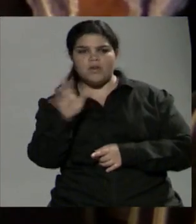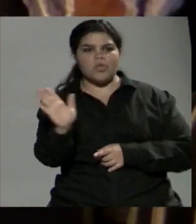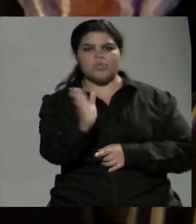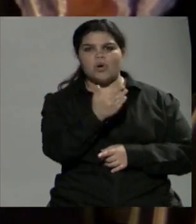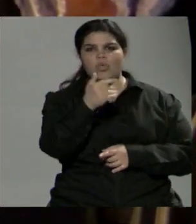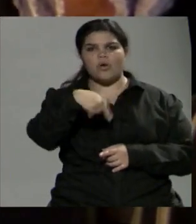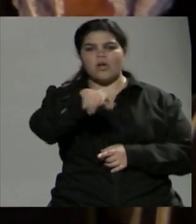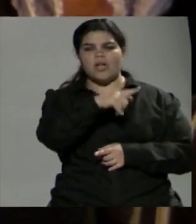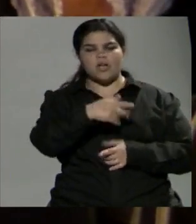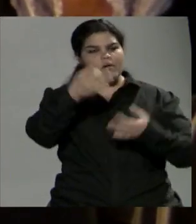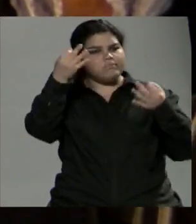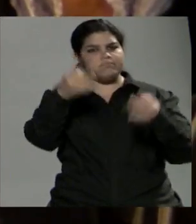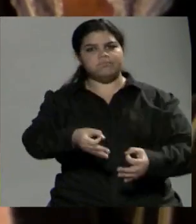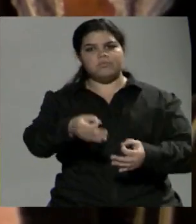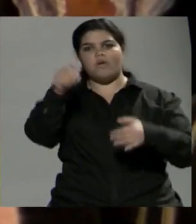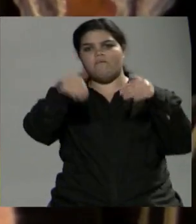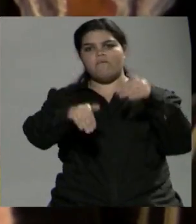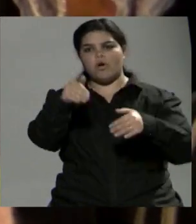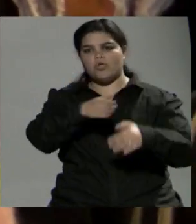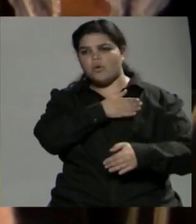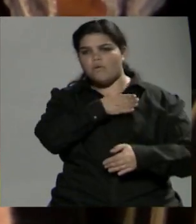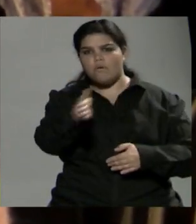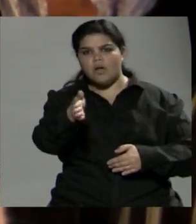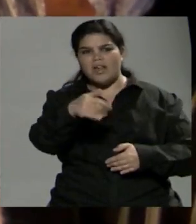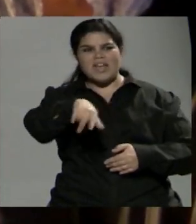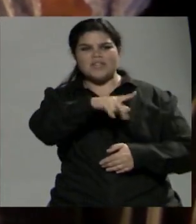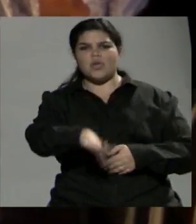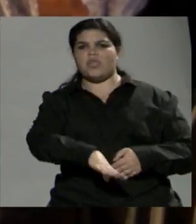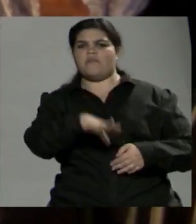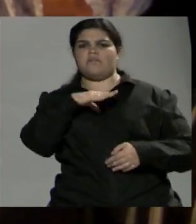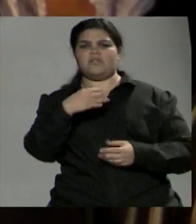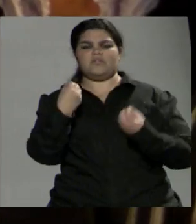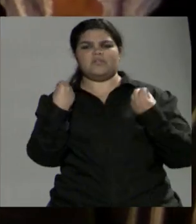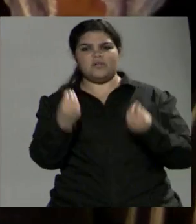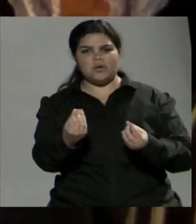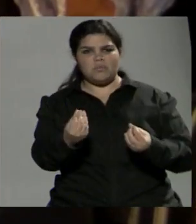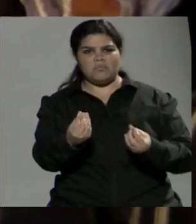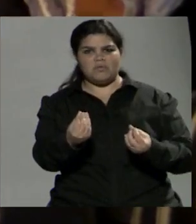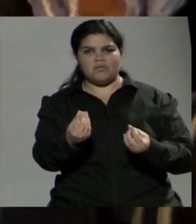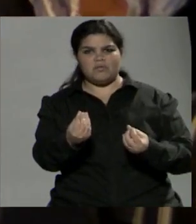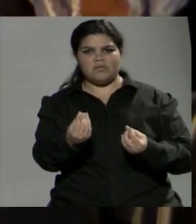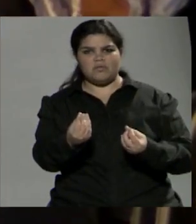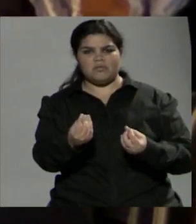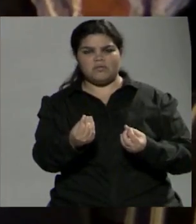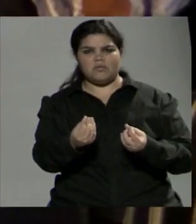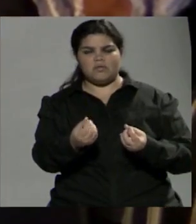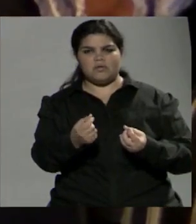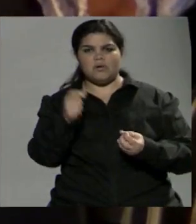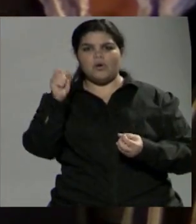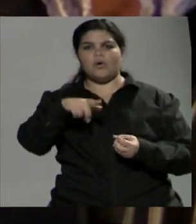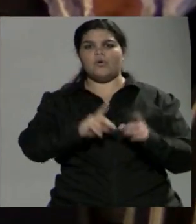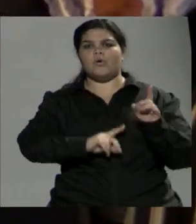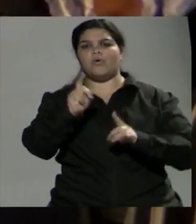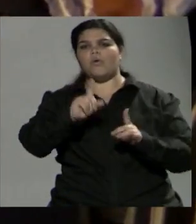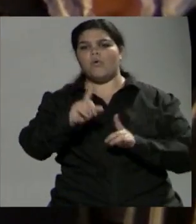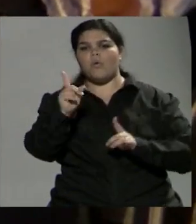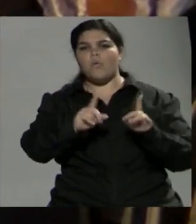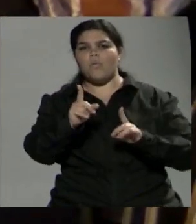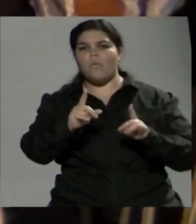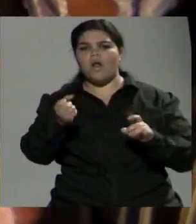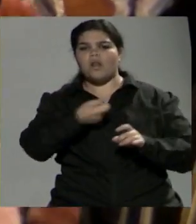y honestamente a depositar su voto, y lo que menos se merecían era conocer cuál era el resultado de las elecciones en